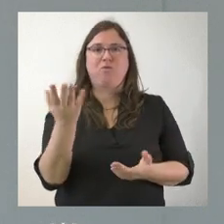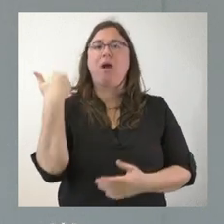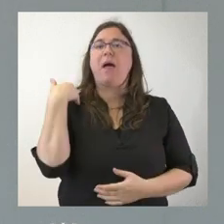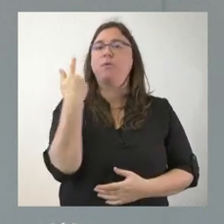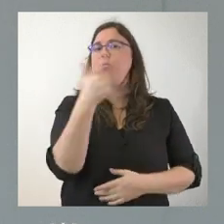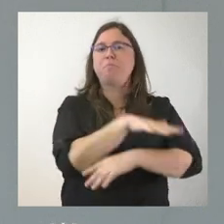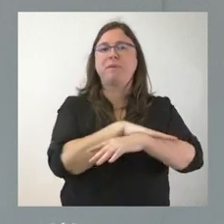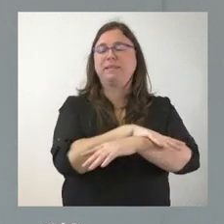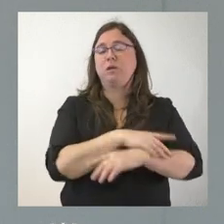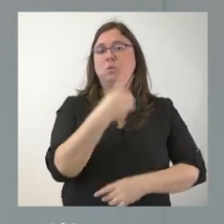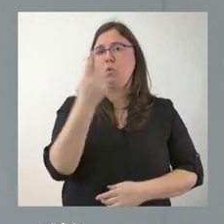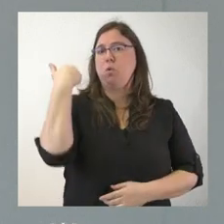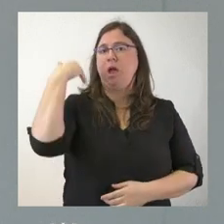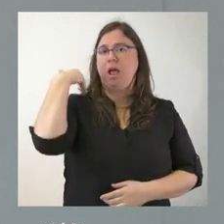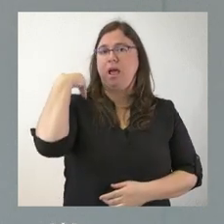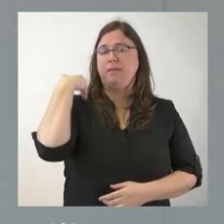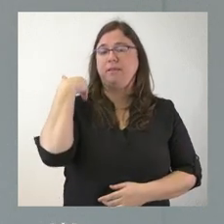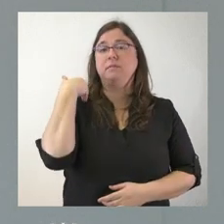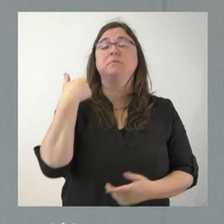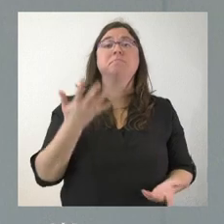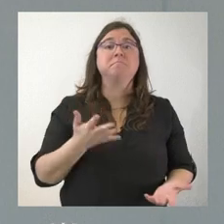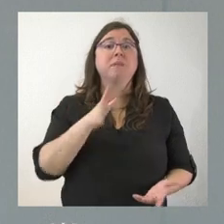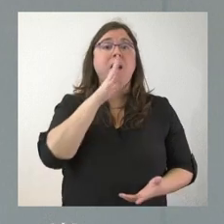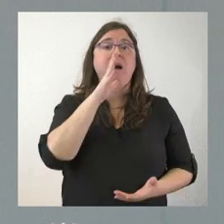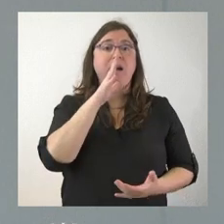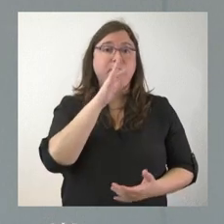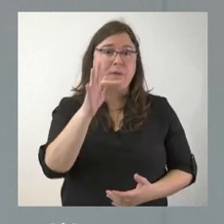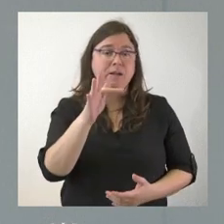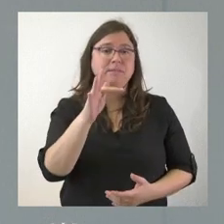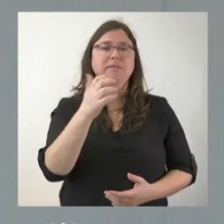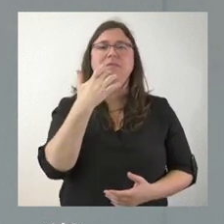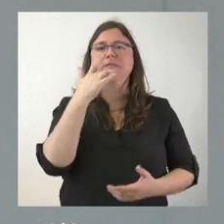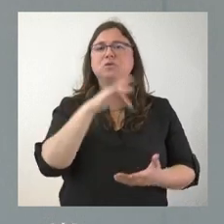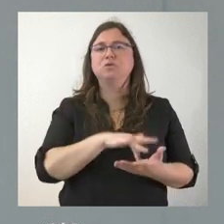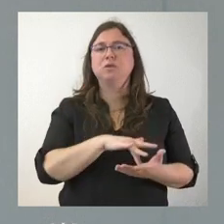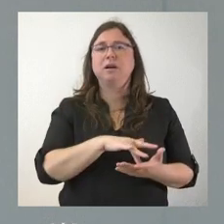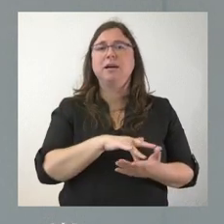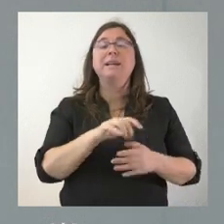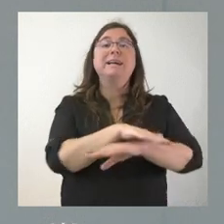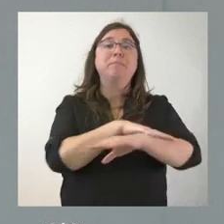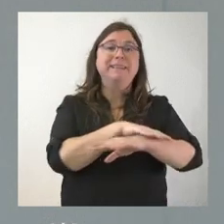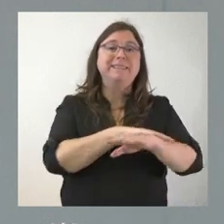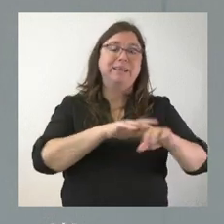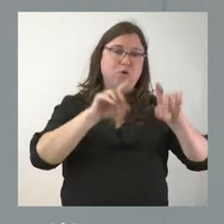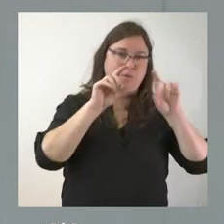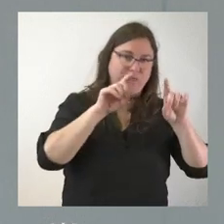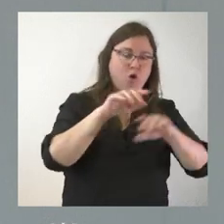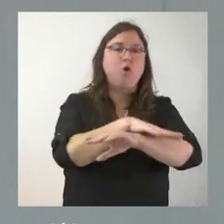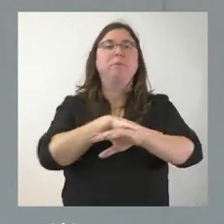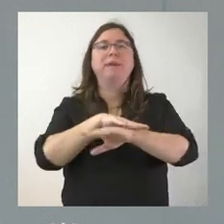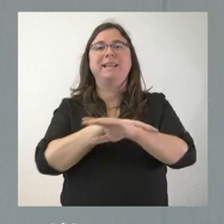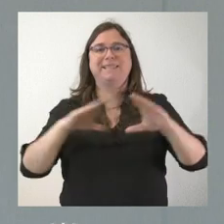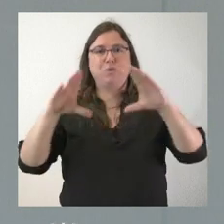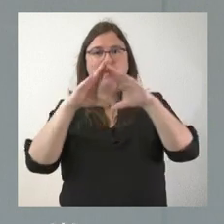estructura administrativa por un único ministerio teniendo en cuenta que además de que existe por un lado el Ministerio de Educación por otro lado un Ministerio de